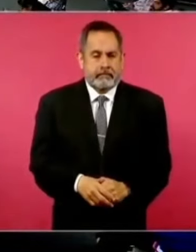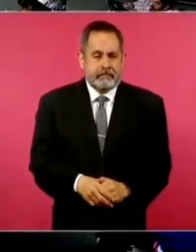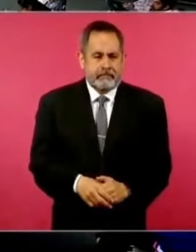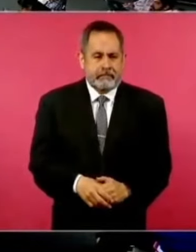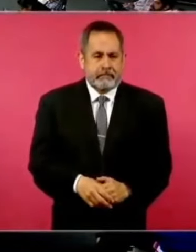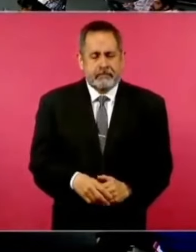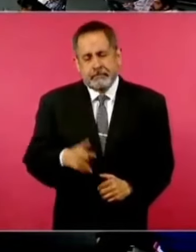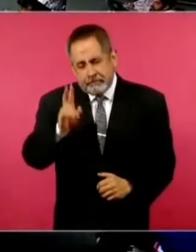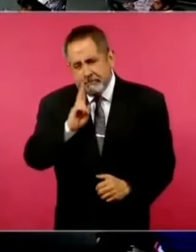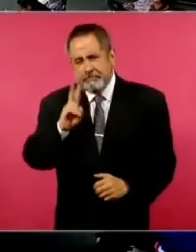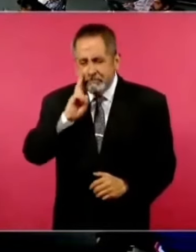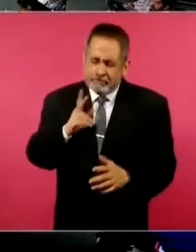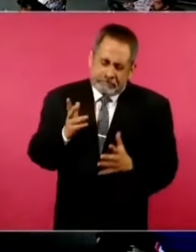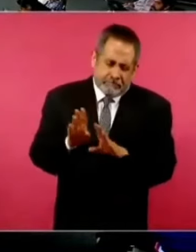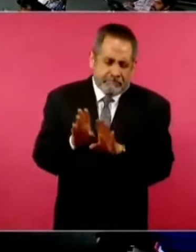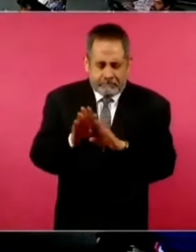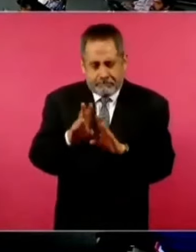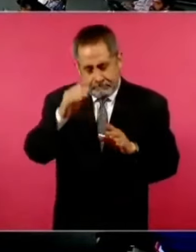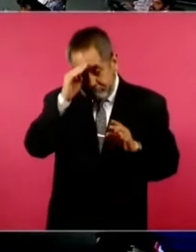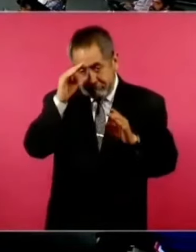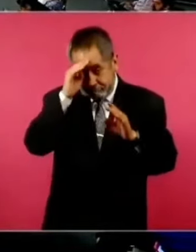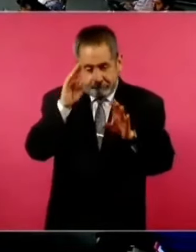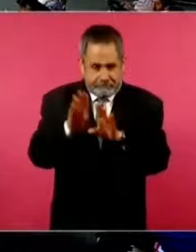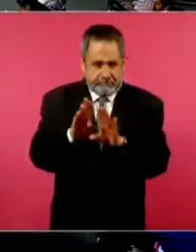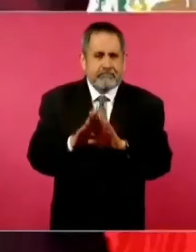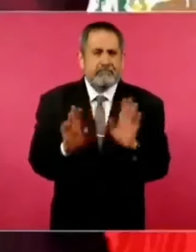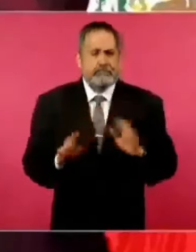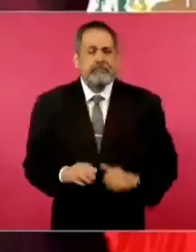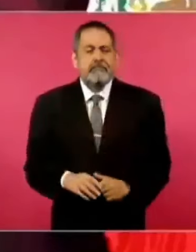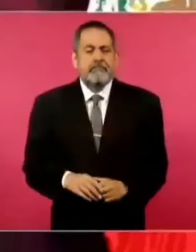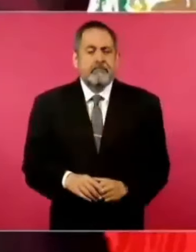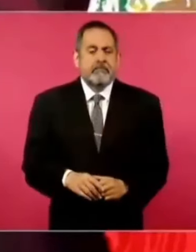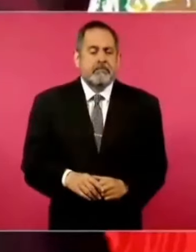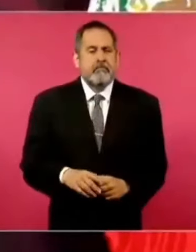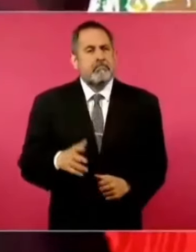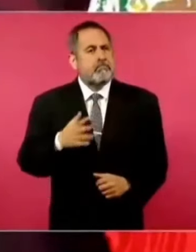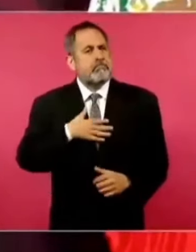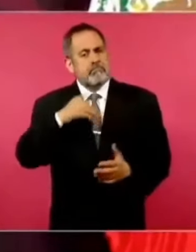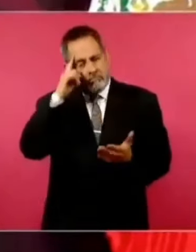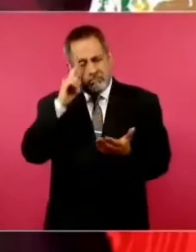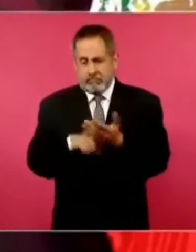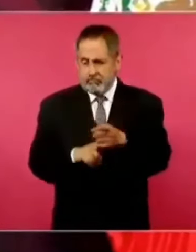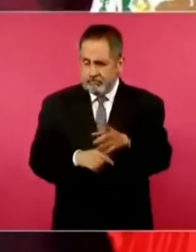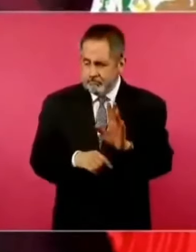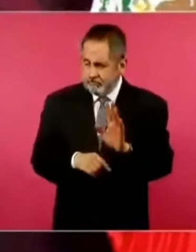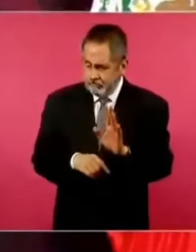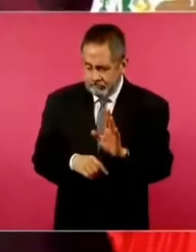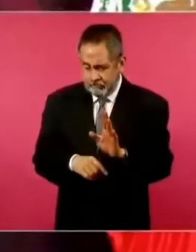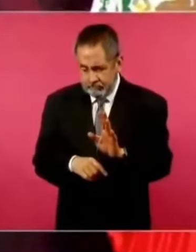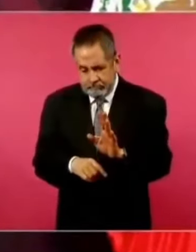Estamos viendo eso, ¿no? Estamos analizándolo. Yo creo que eso sí,